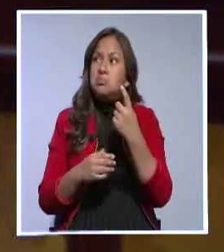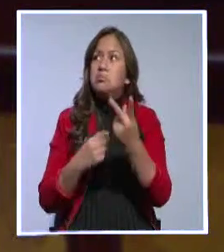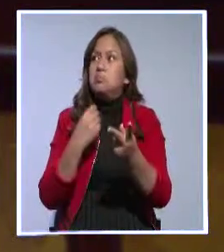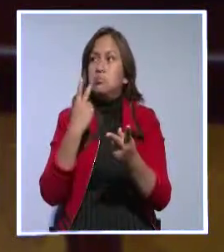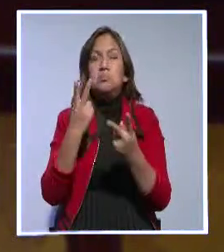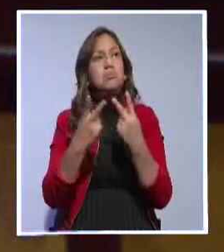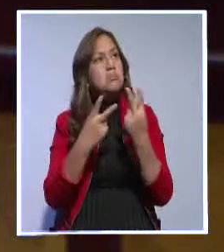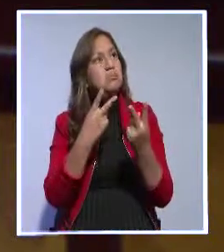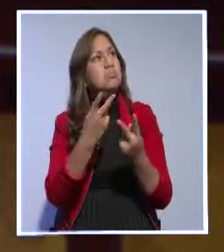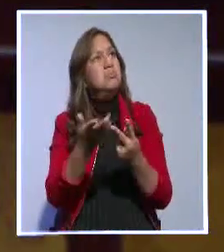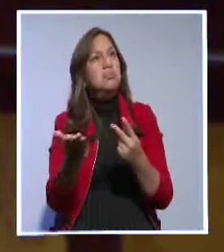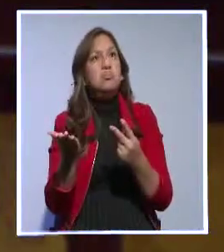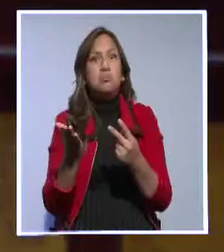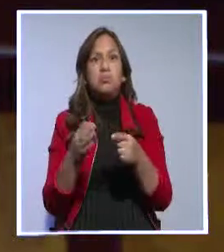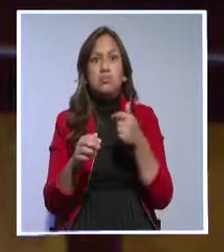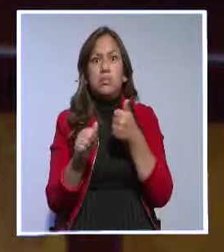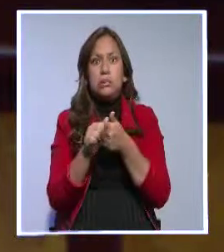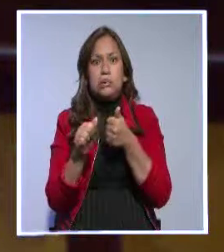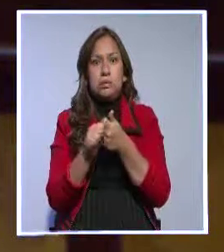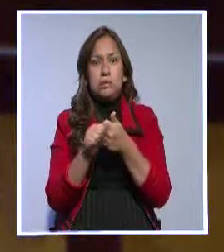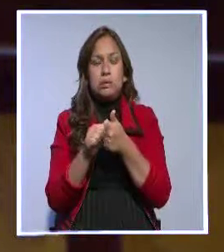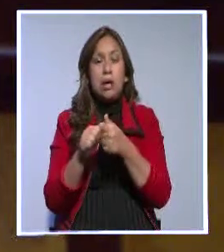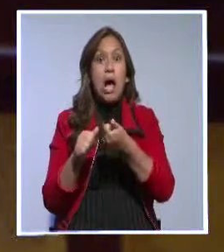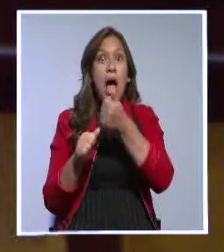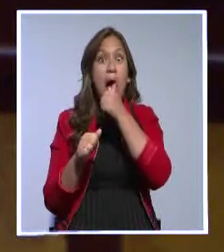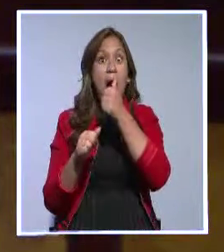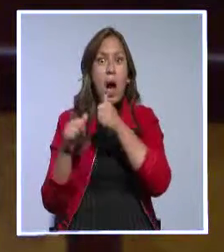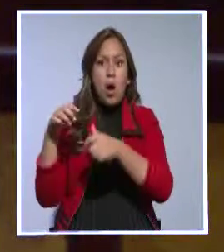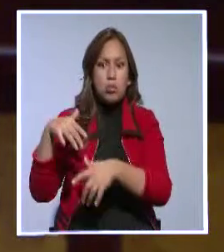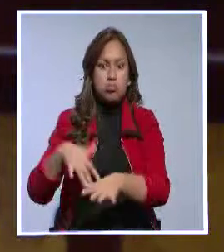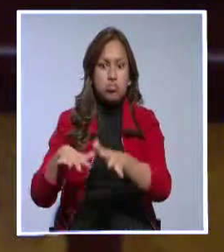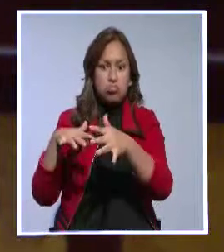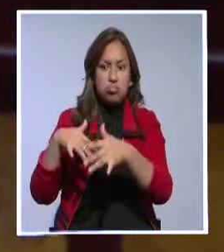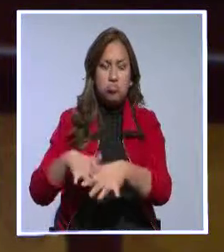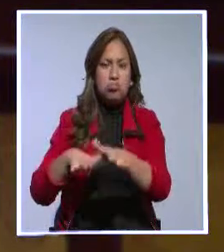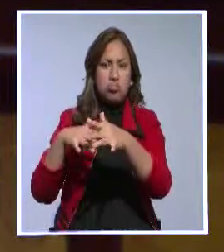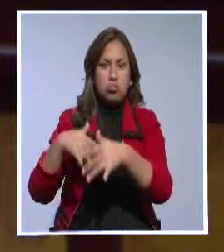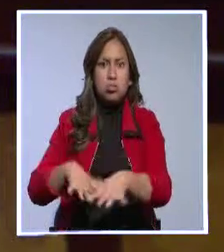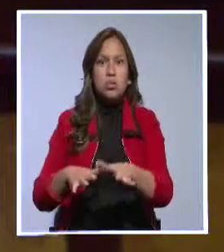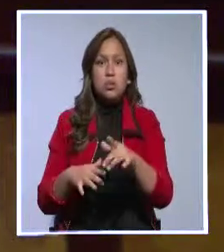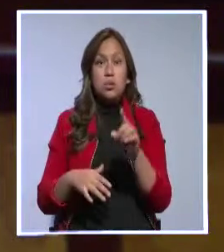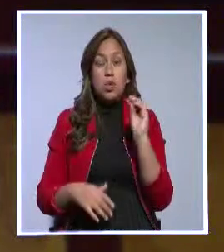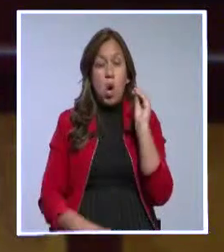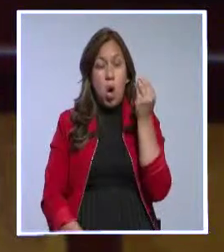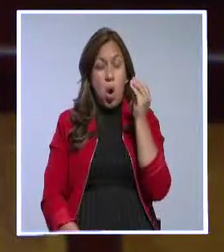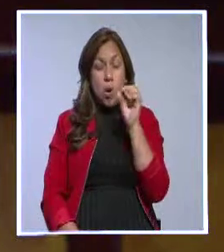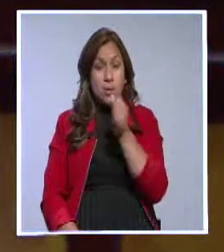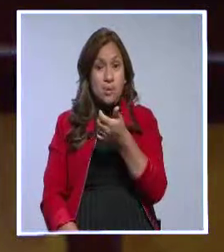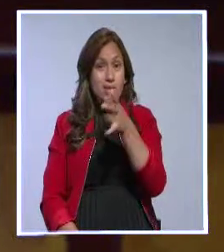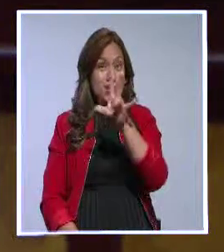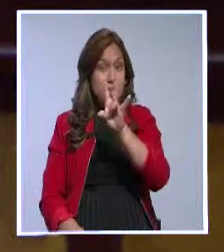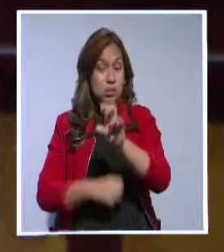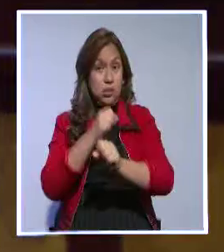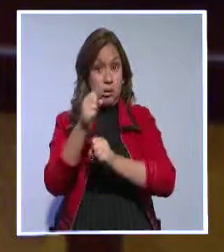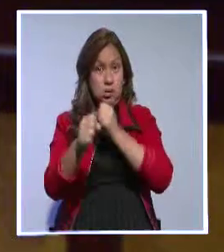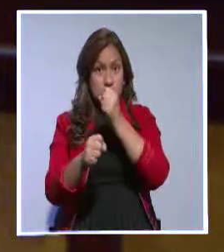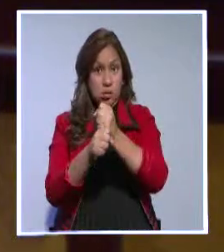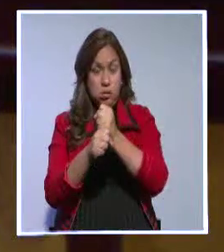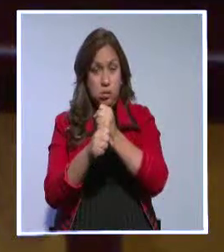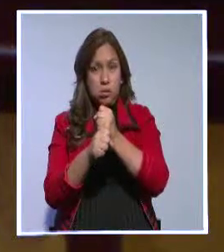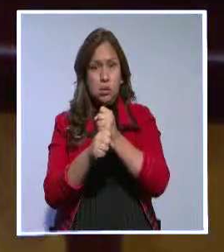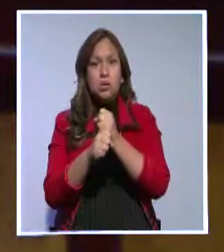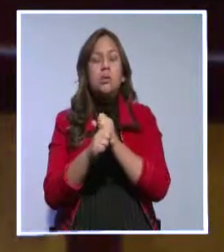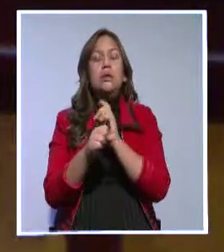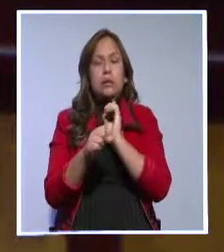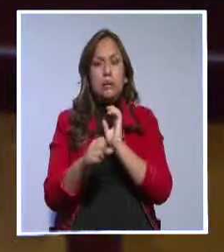y estaba muy cerca de la cascada ávila tuña uno de los más jóvenes de 17 años un sobrino del señor toda ésta se